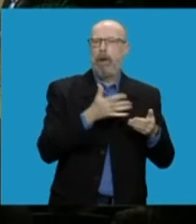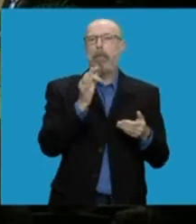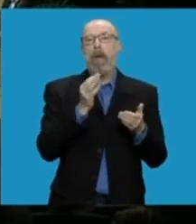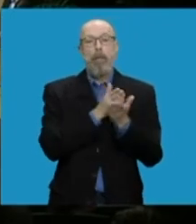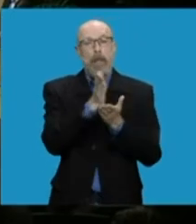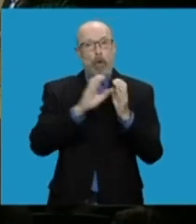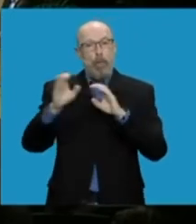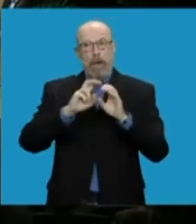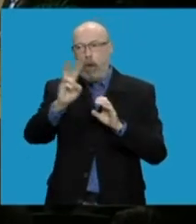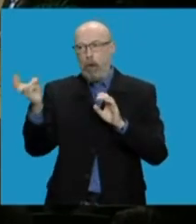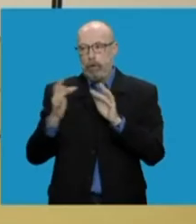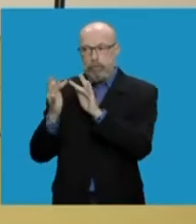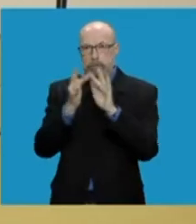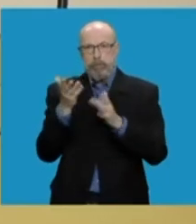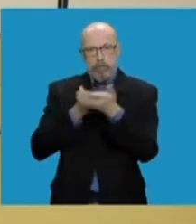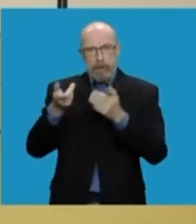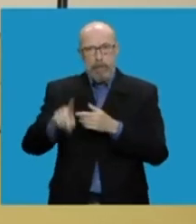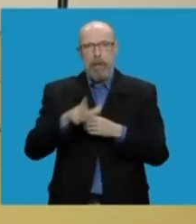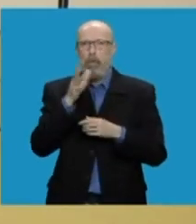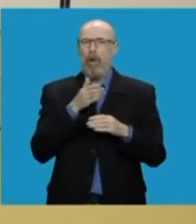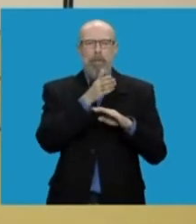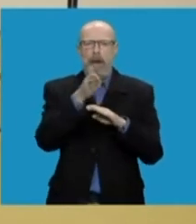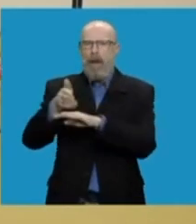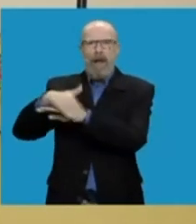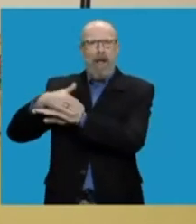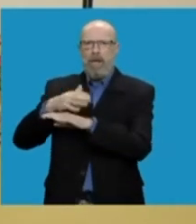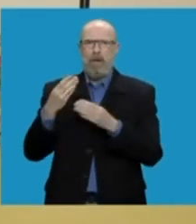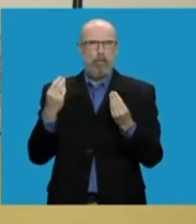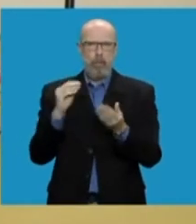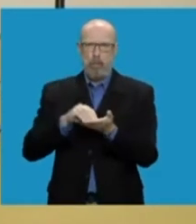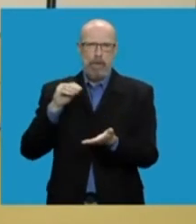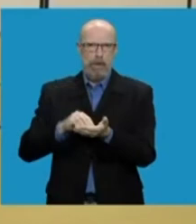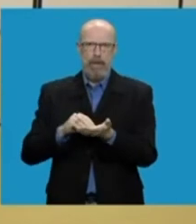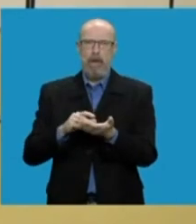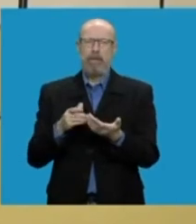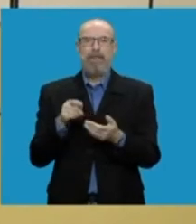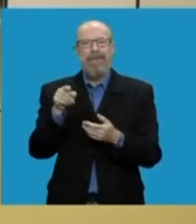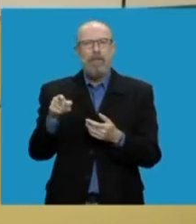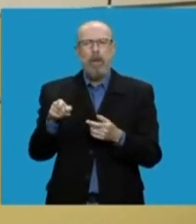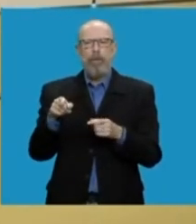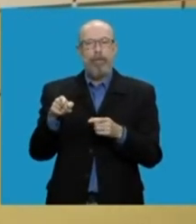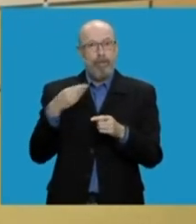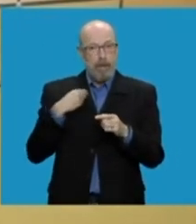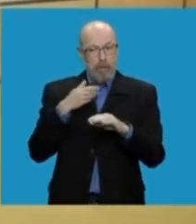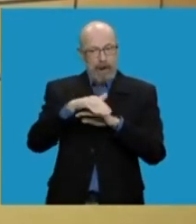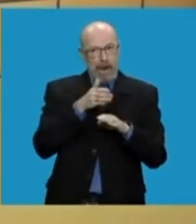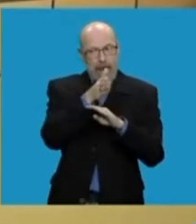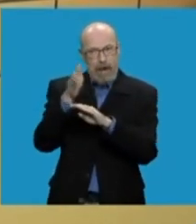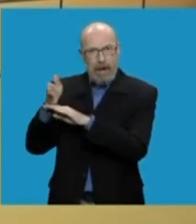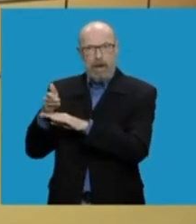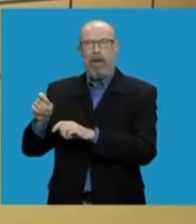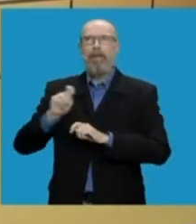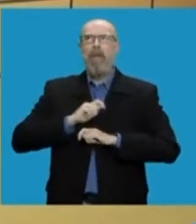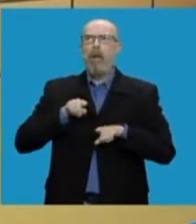en la calle muchísimo y, por supuesto, nos ha dado ese punto en el cual todos